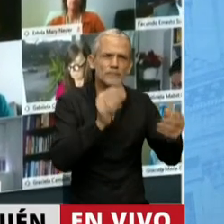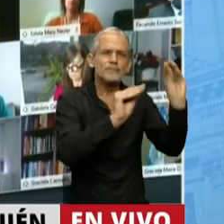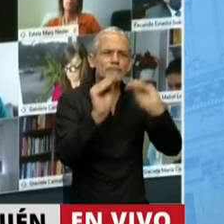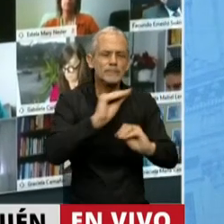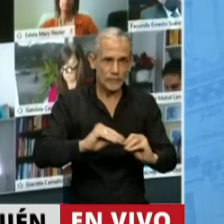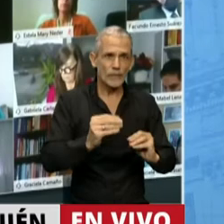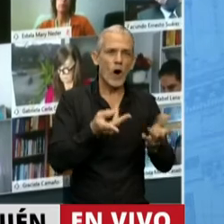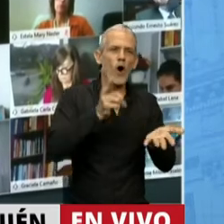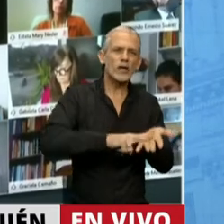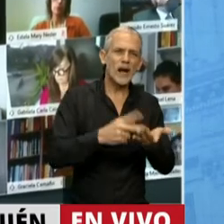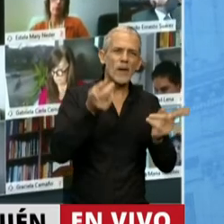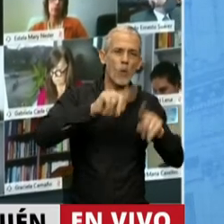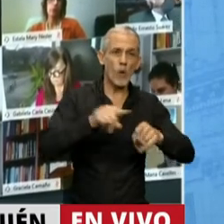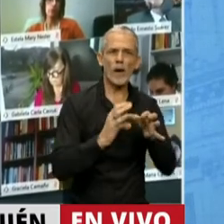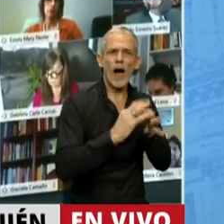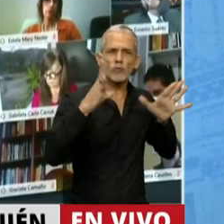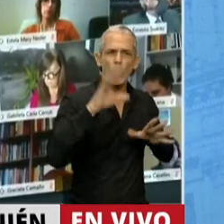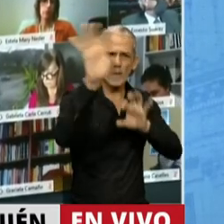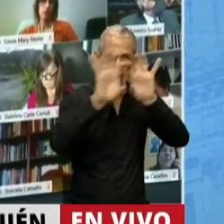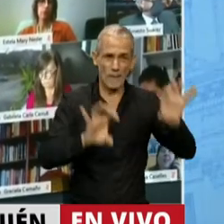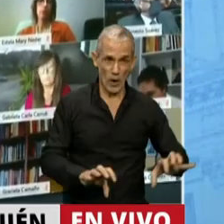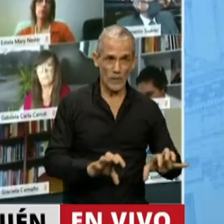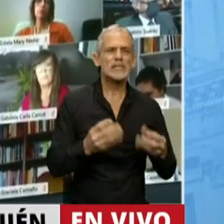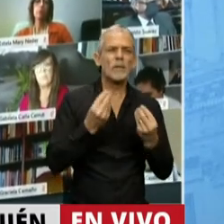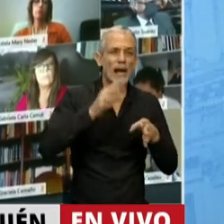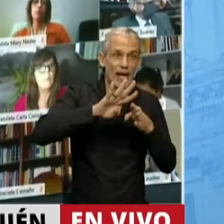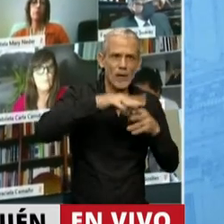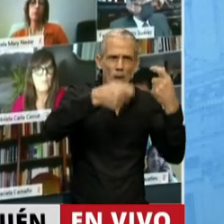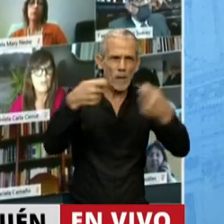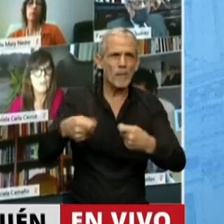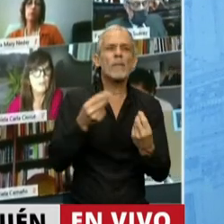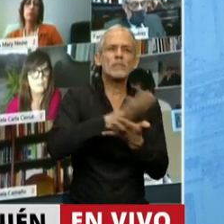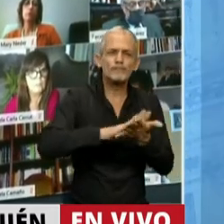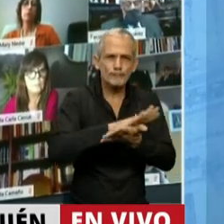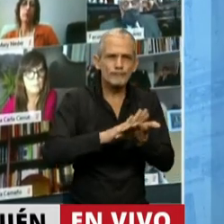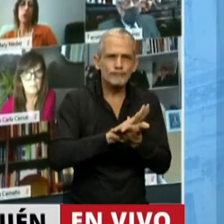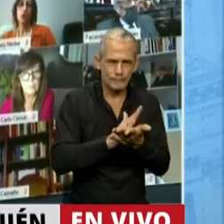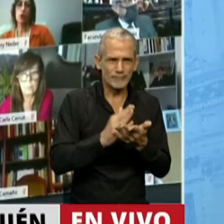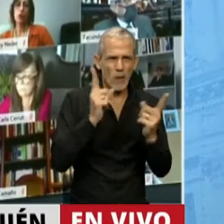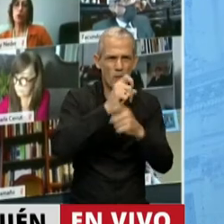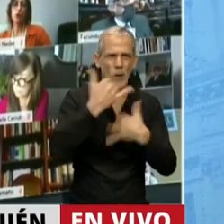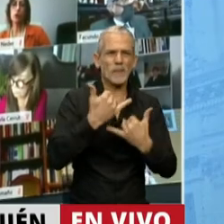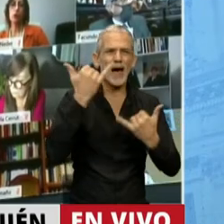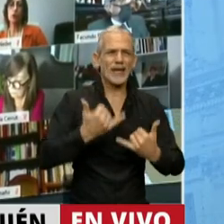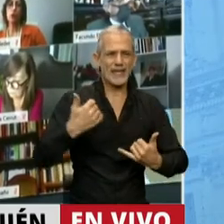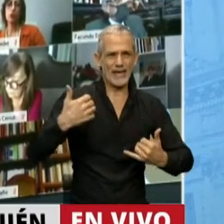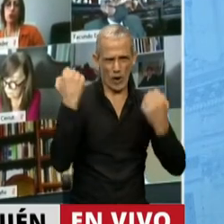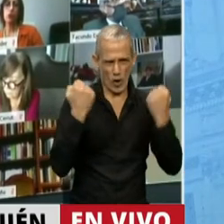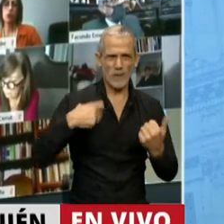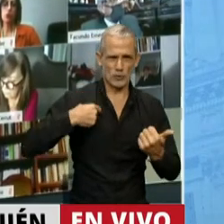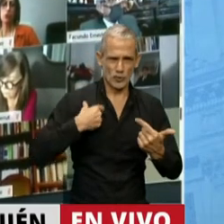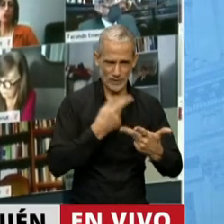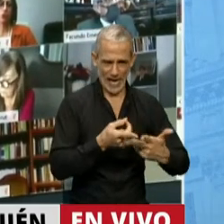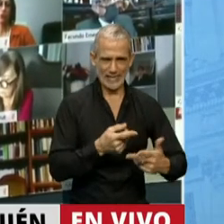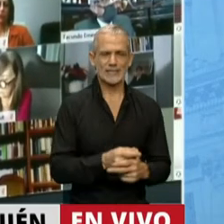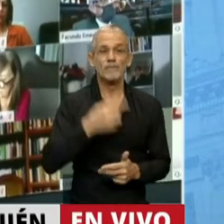sus administraciones y autonomía en pos de encontrar una salida a la crisis económica y social.